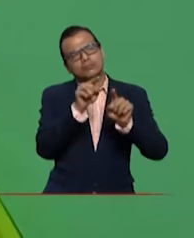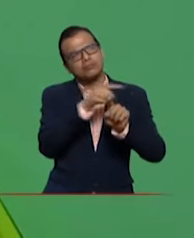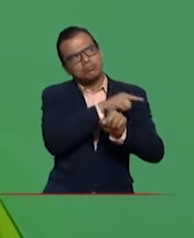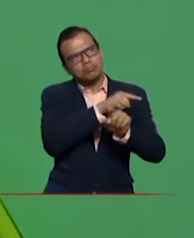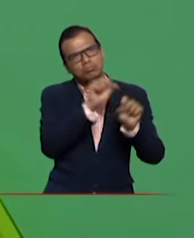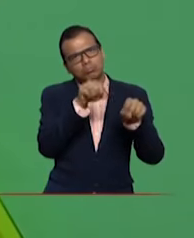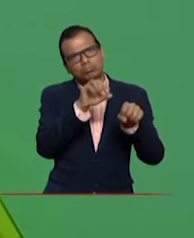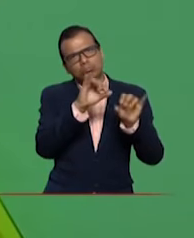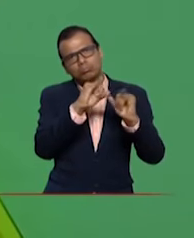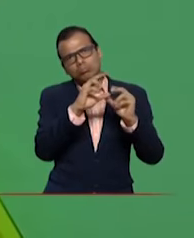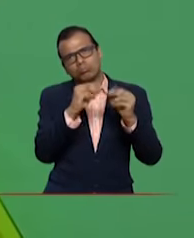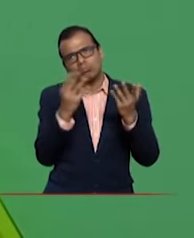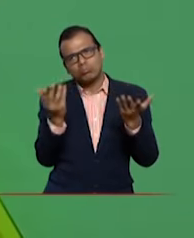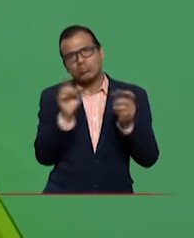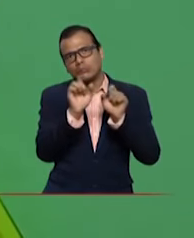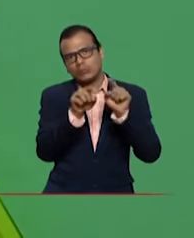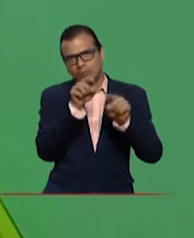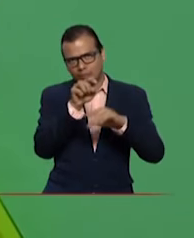engañados.